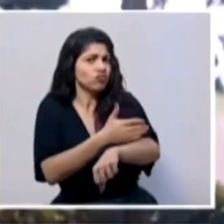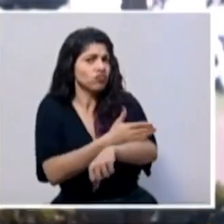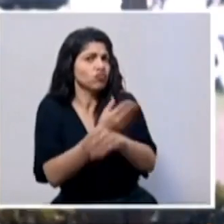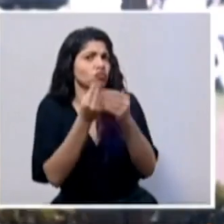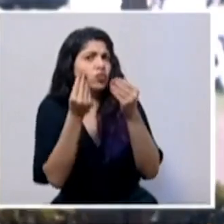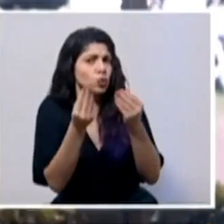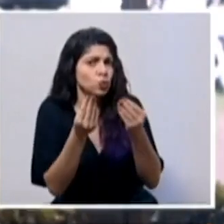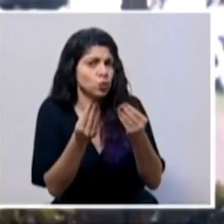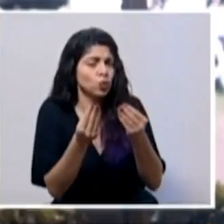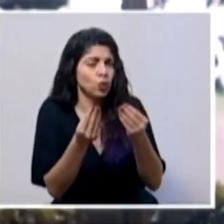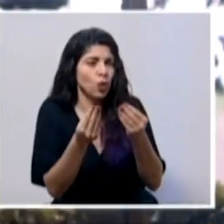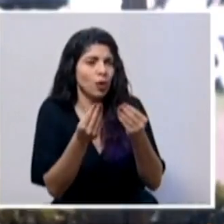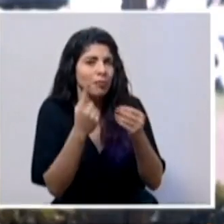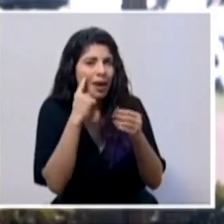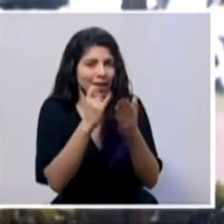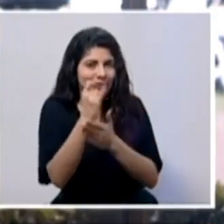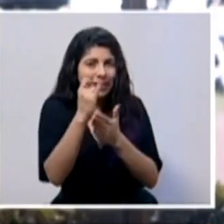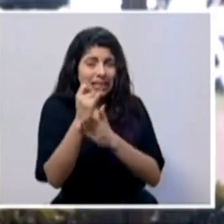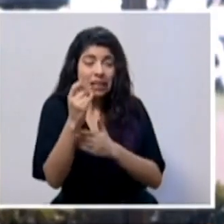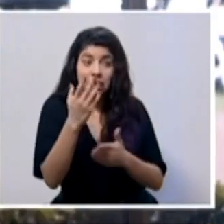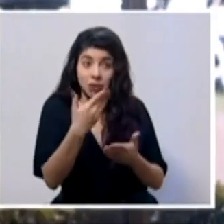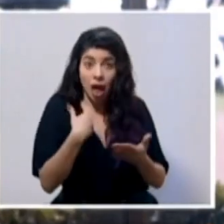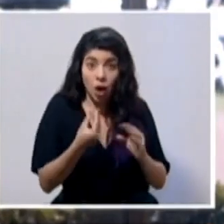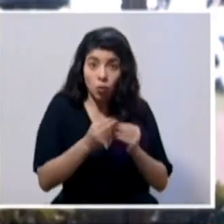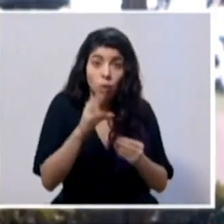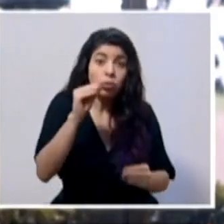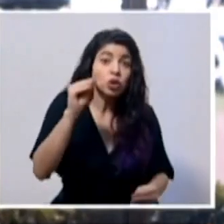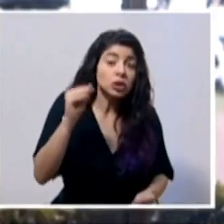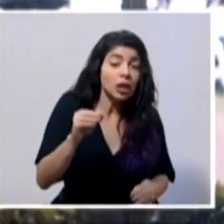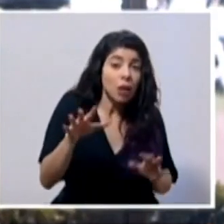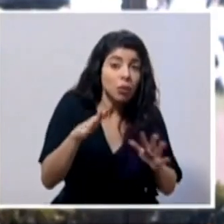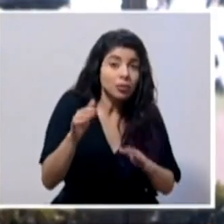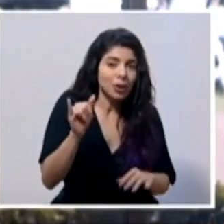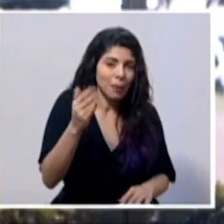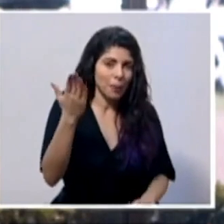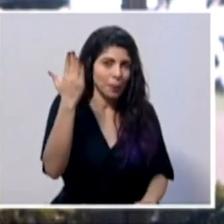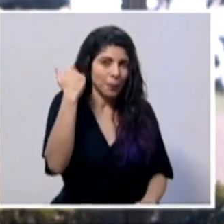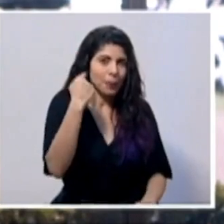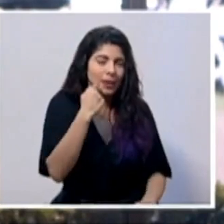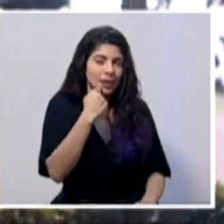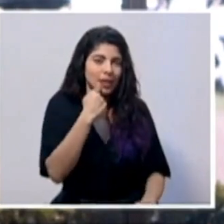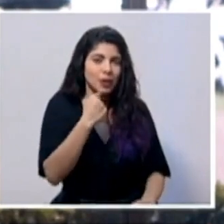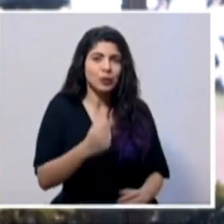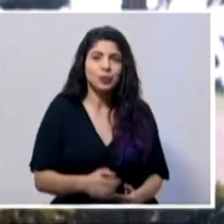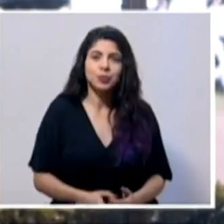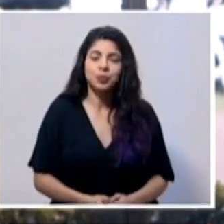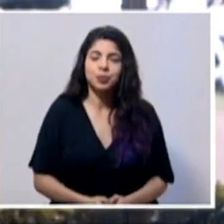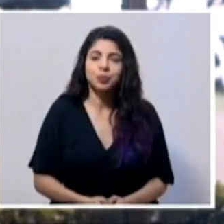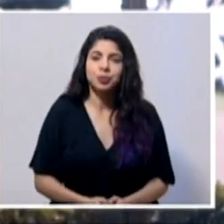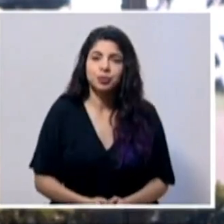en términos de recuperar el rastreo. No sé si tendría un porcentaje, como se había mencionado en las veces pasadas.